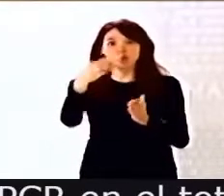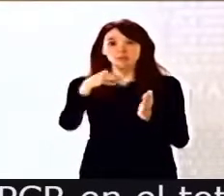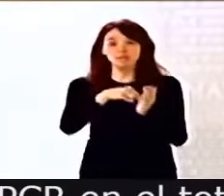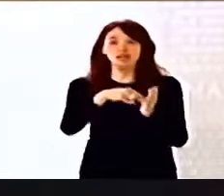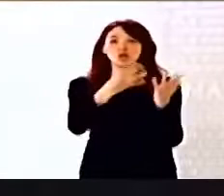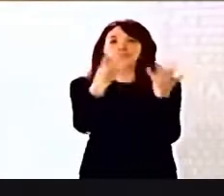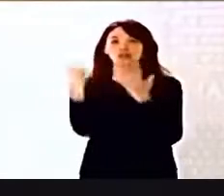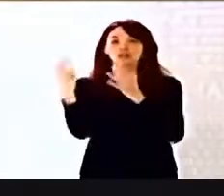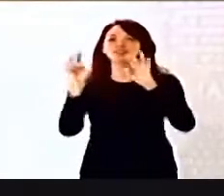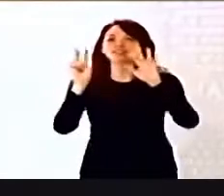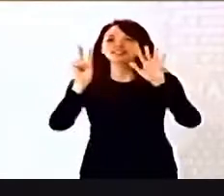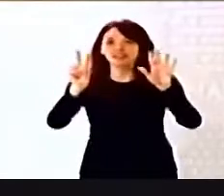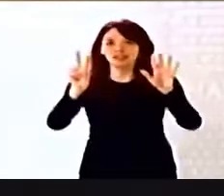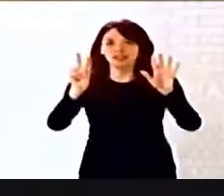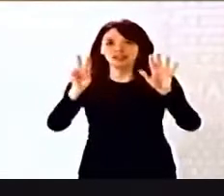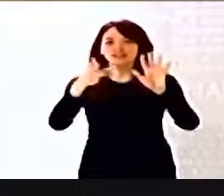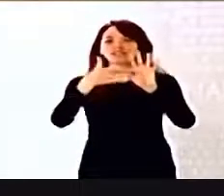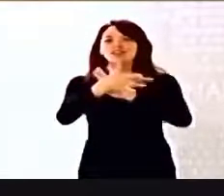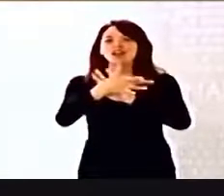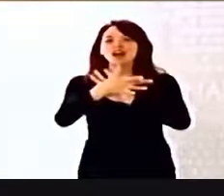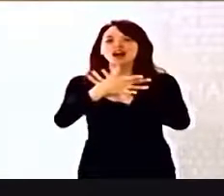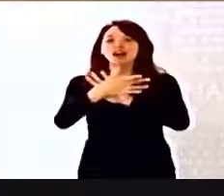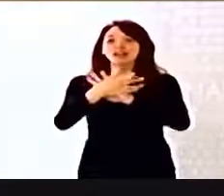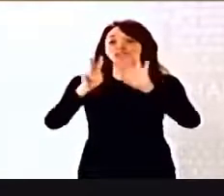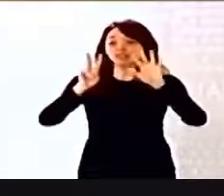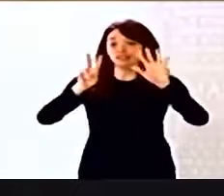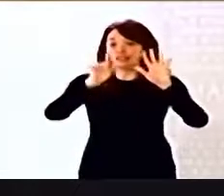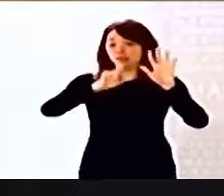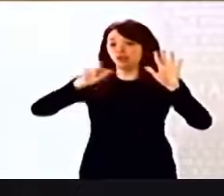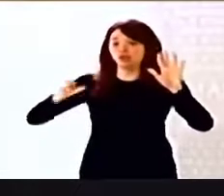2.907 significan 7 infectados más